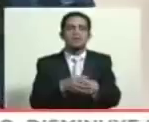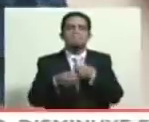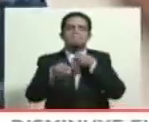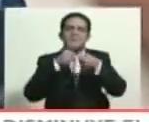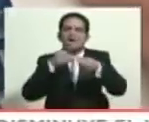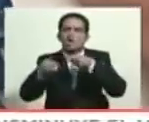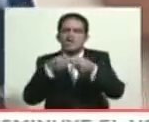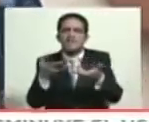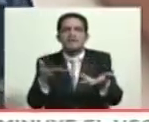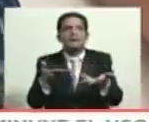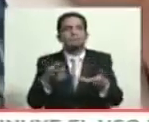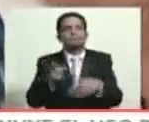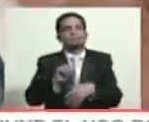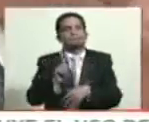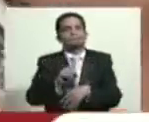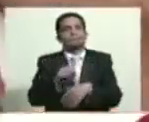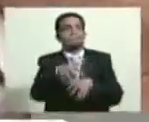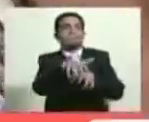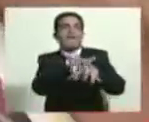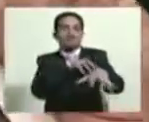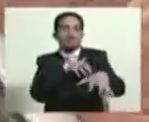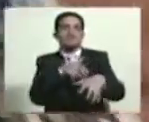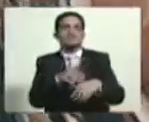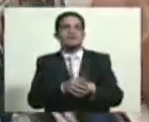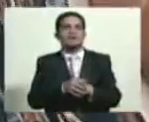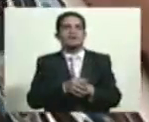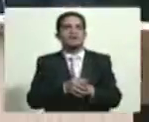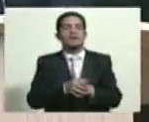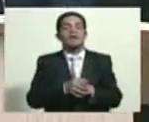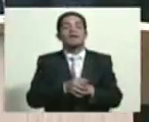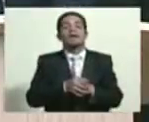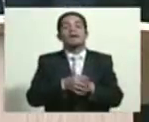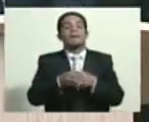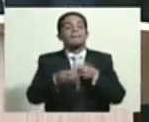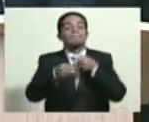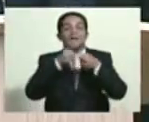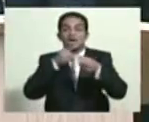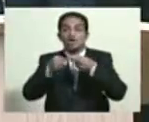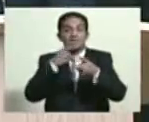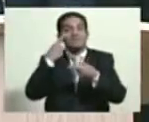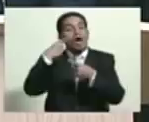personas. Habían más corresponsales extranjeros que venezolanos.